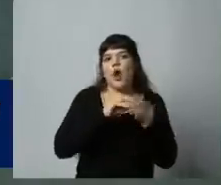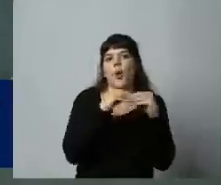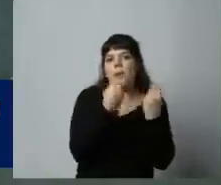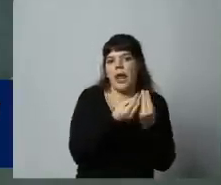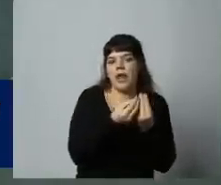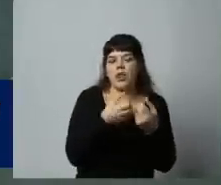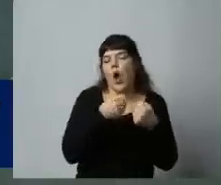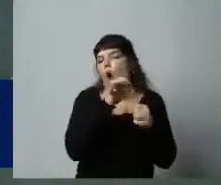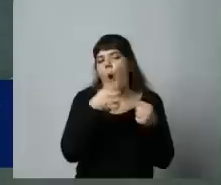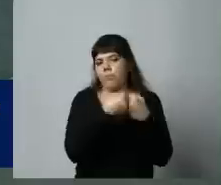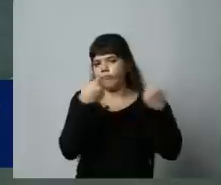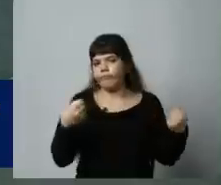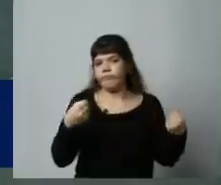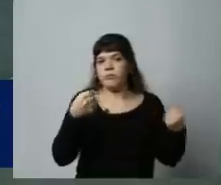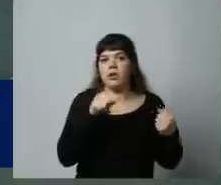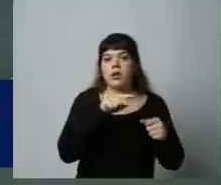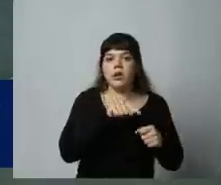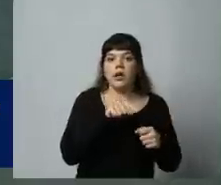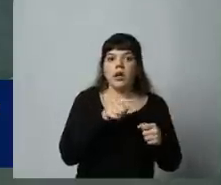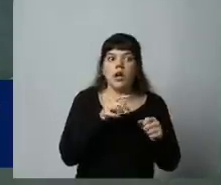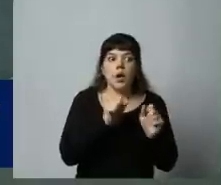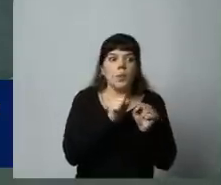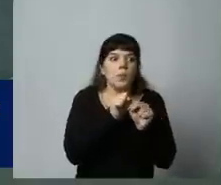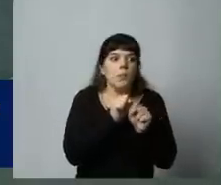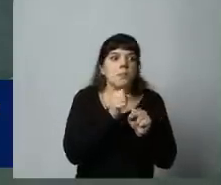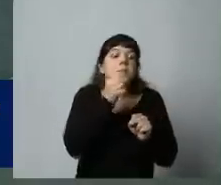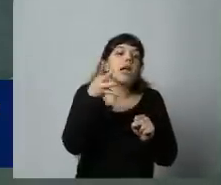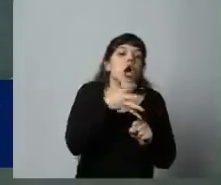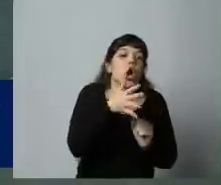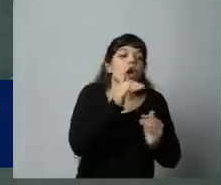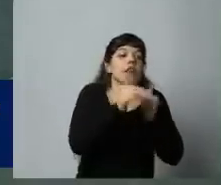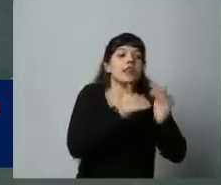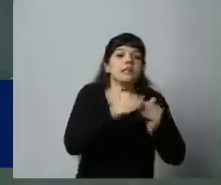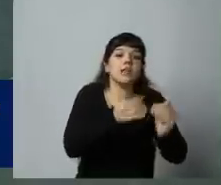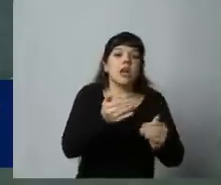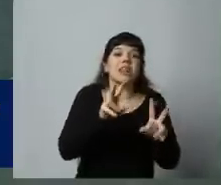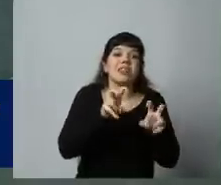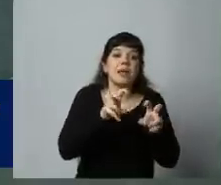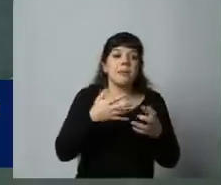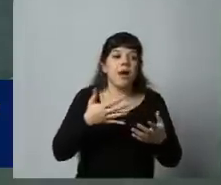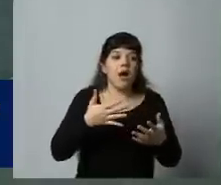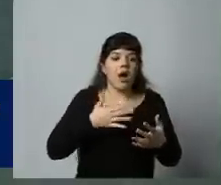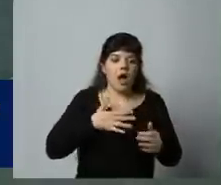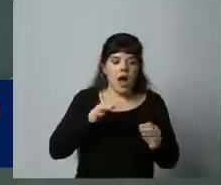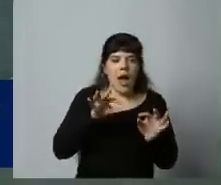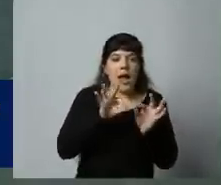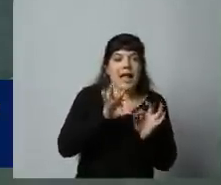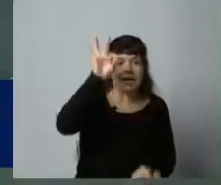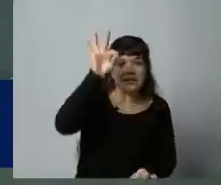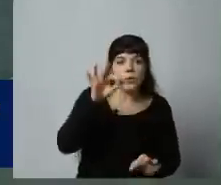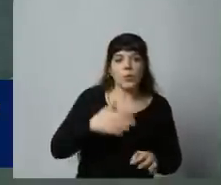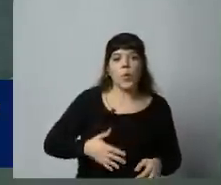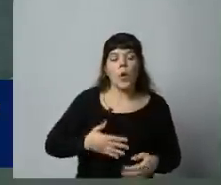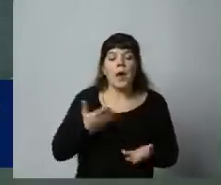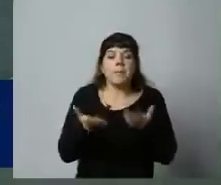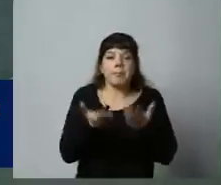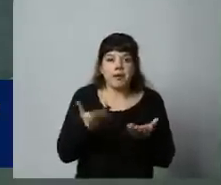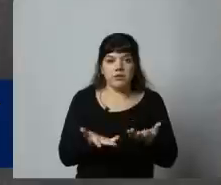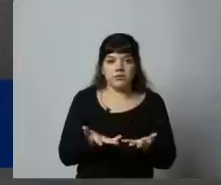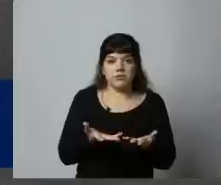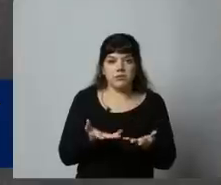extendido en cuanto a que tienen un mejor desarrollo en la relación estatura peso y